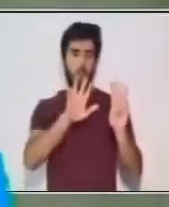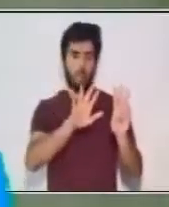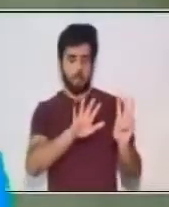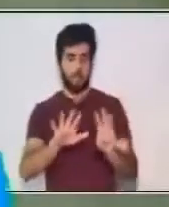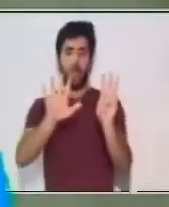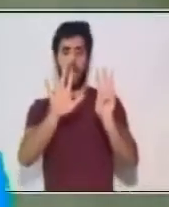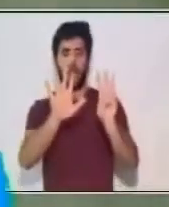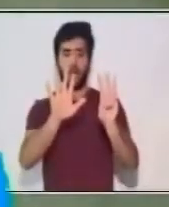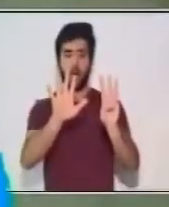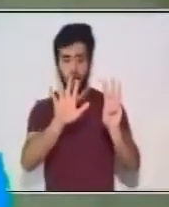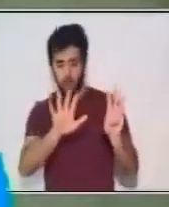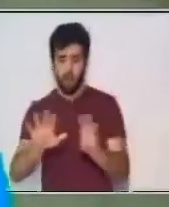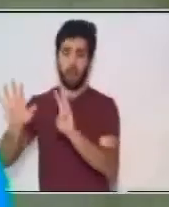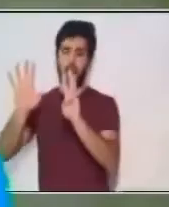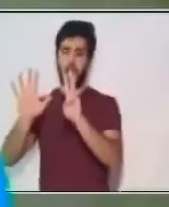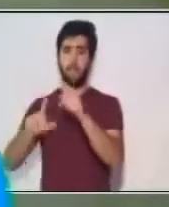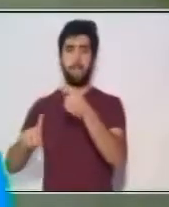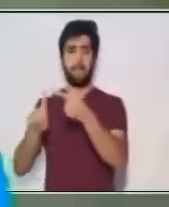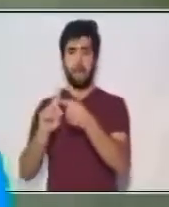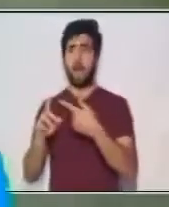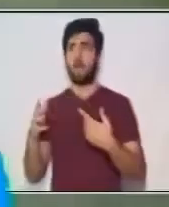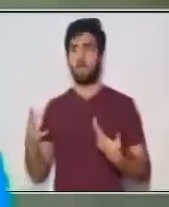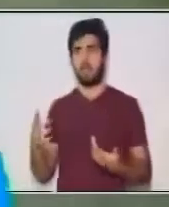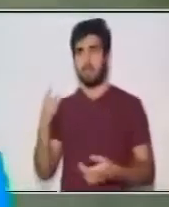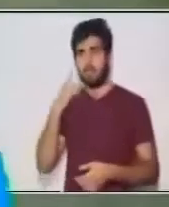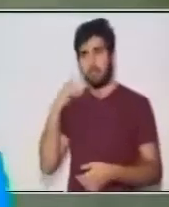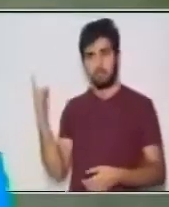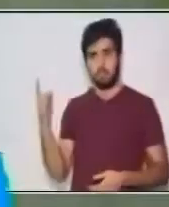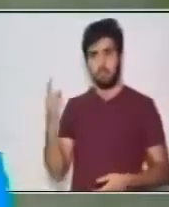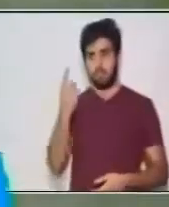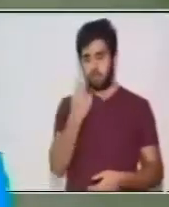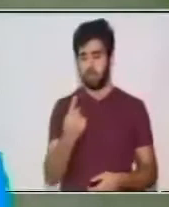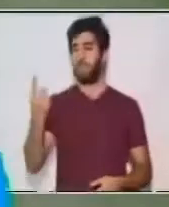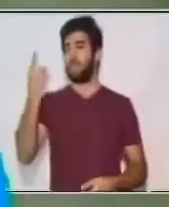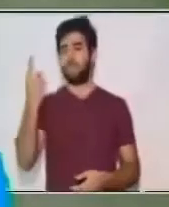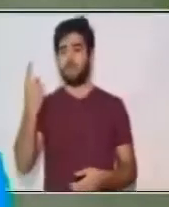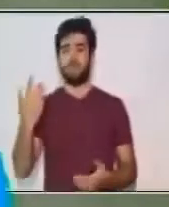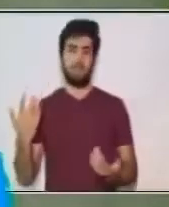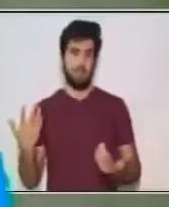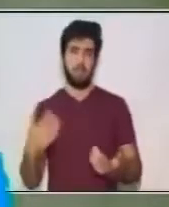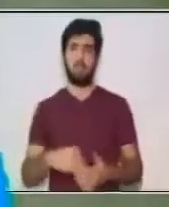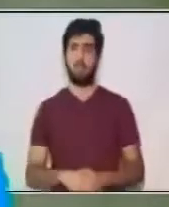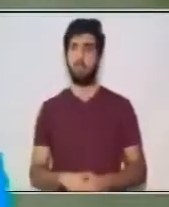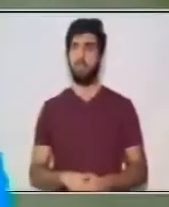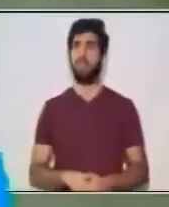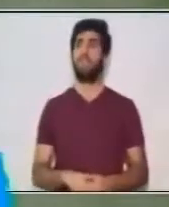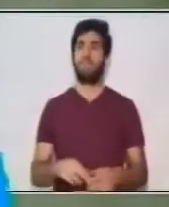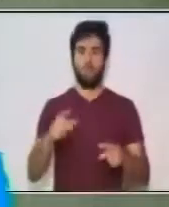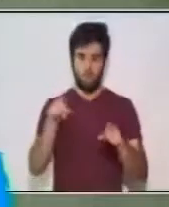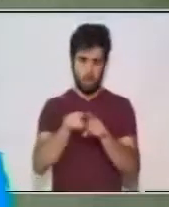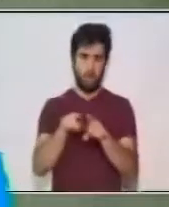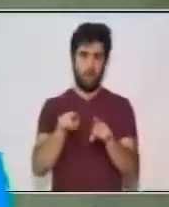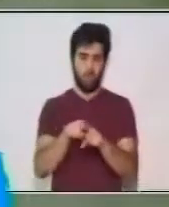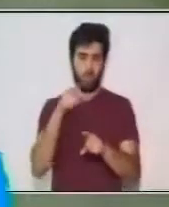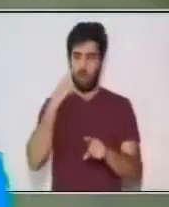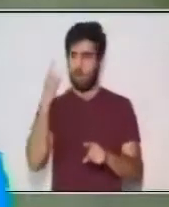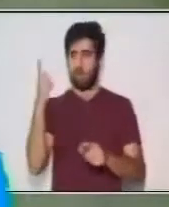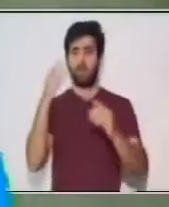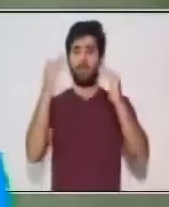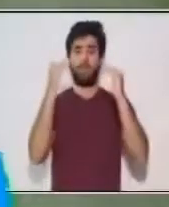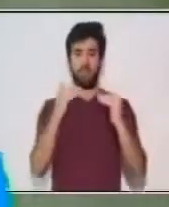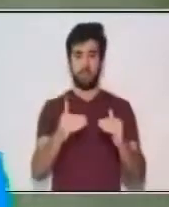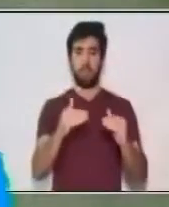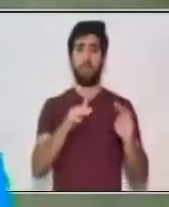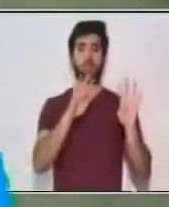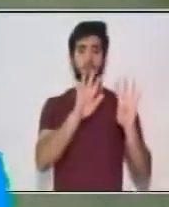Que son 8, pero ¿cuántos 8 aumentaron? Aumentaron 1. Veamos la tercera fila. El